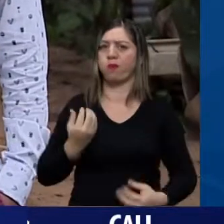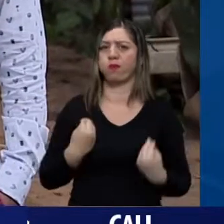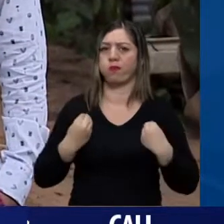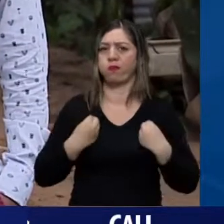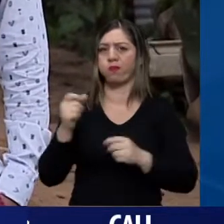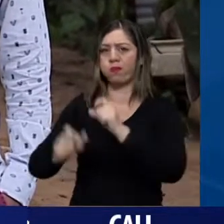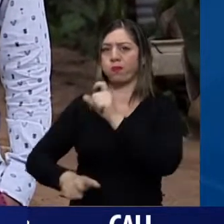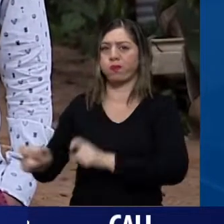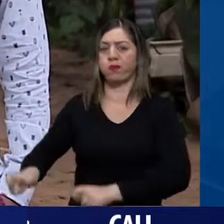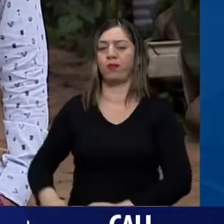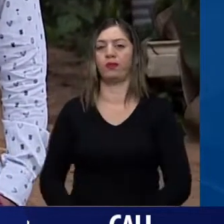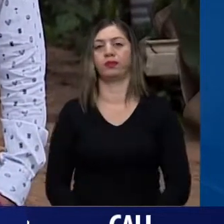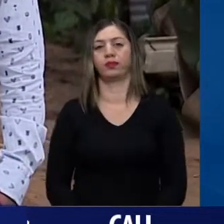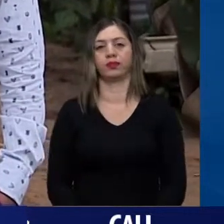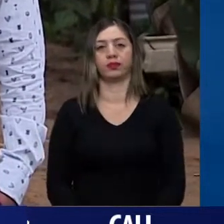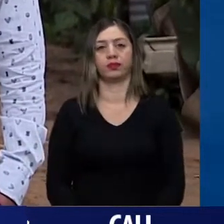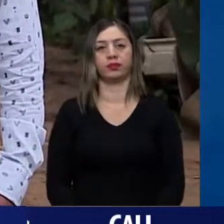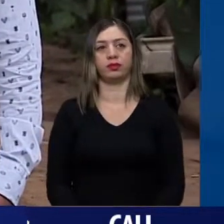ese sector?